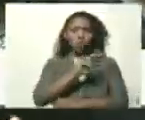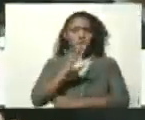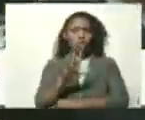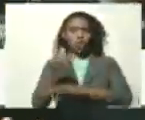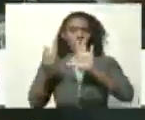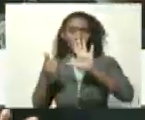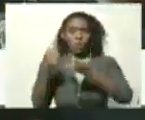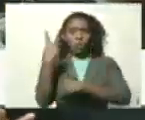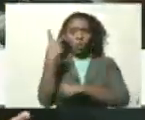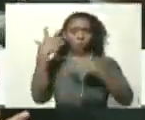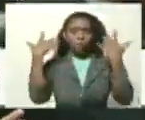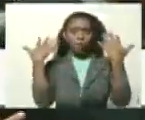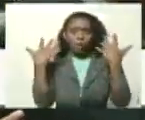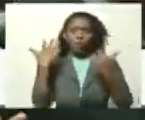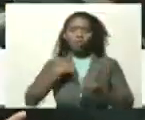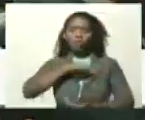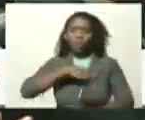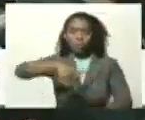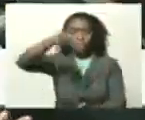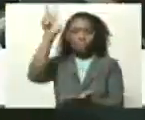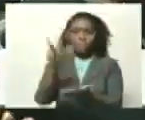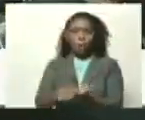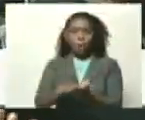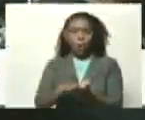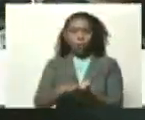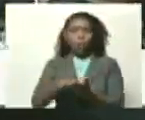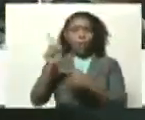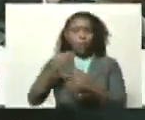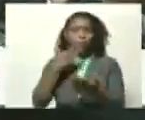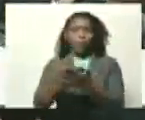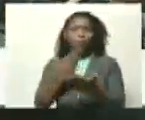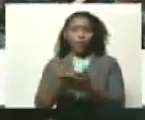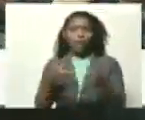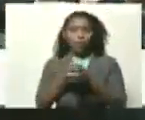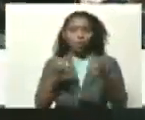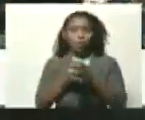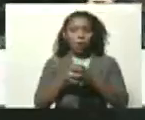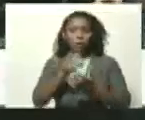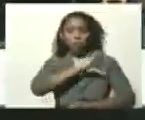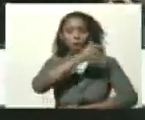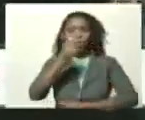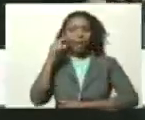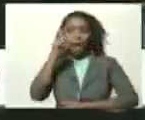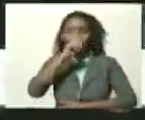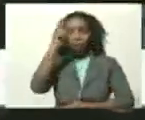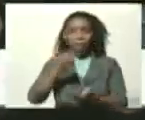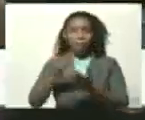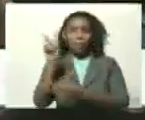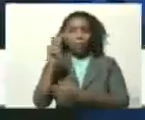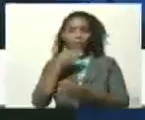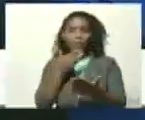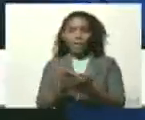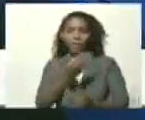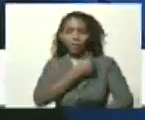dos manos vamos a aprobar esta propuesta de Junta Directiva para el año 2022. Gracias,